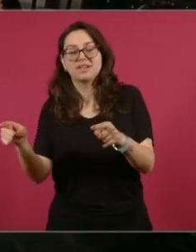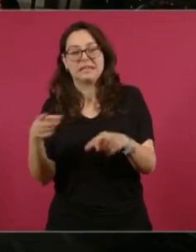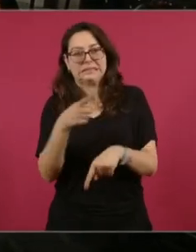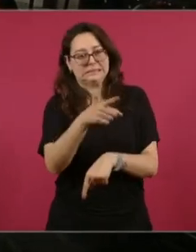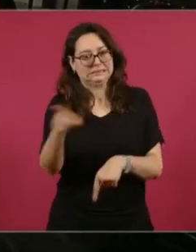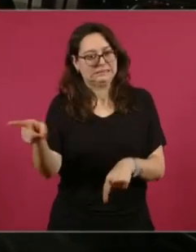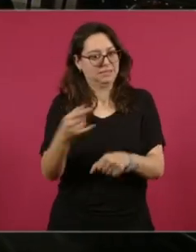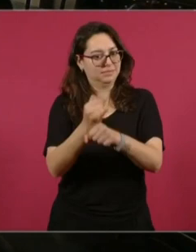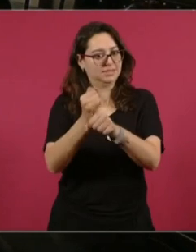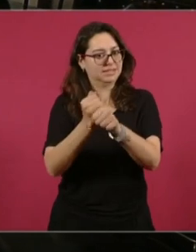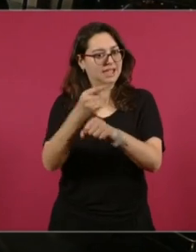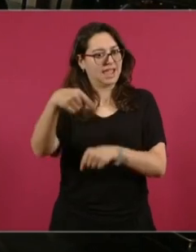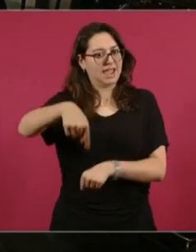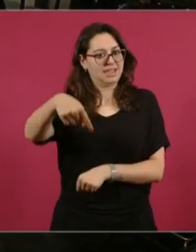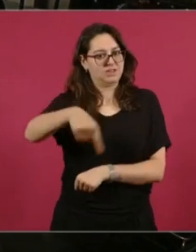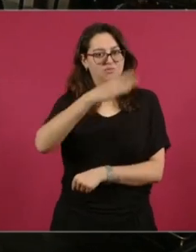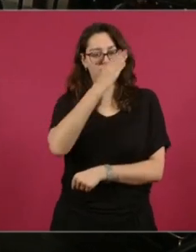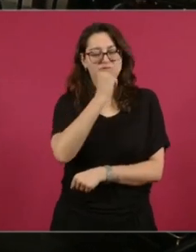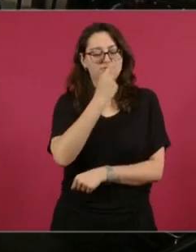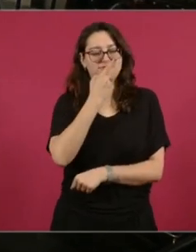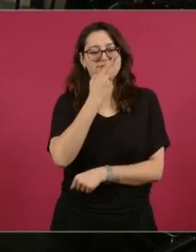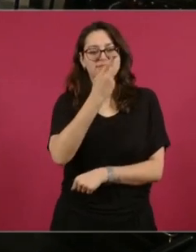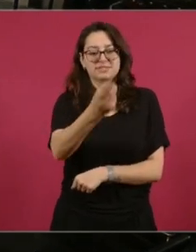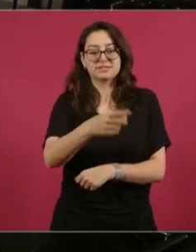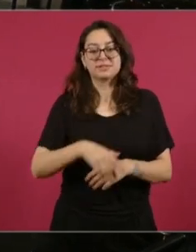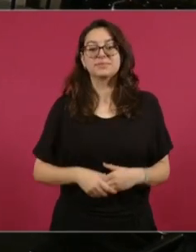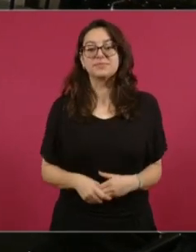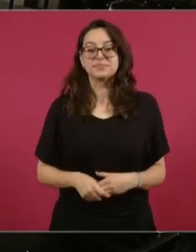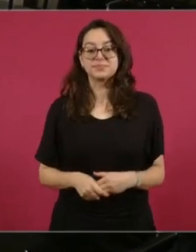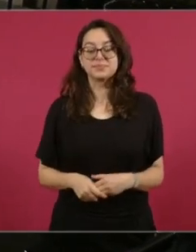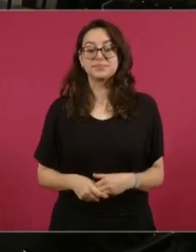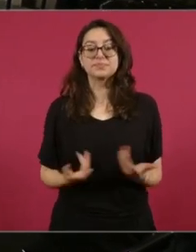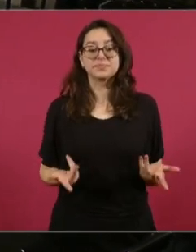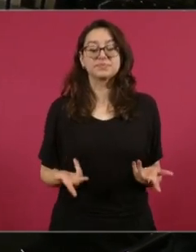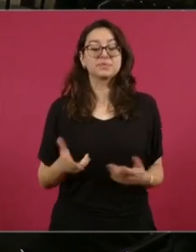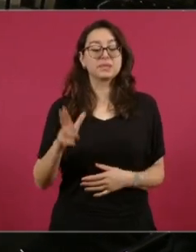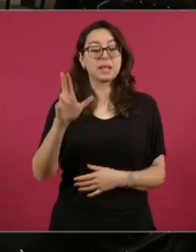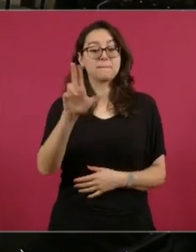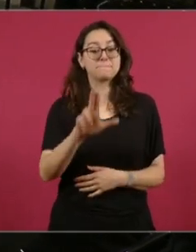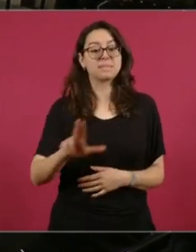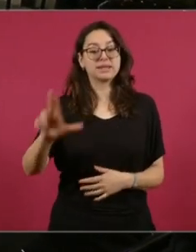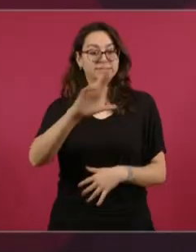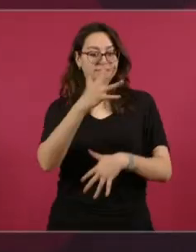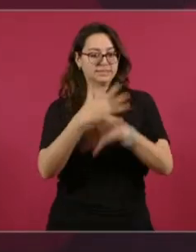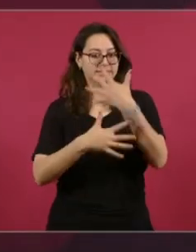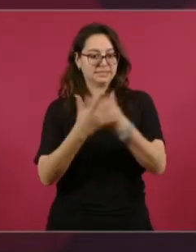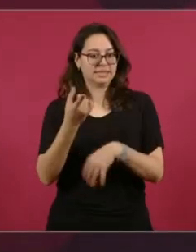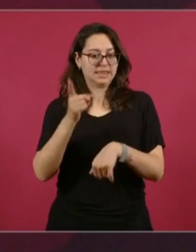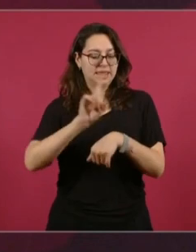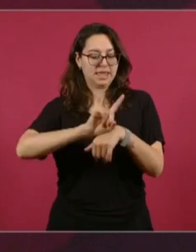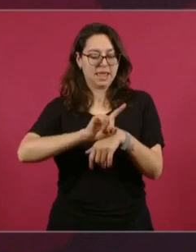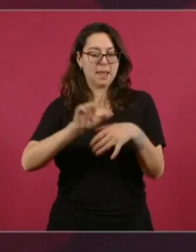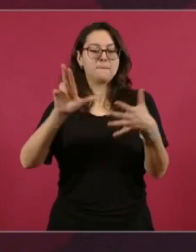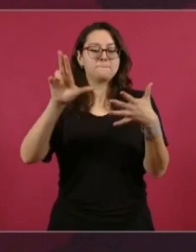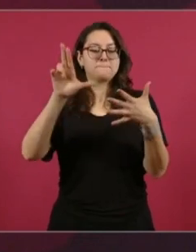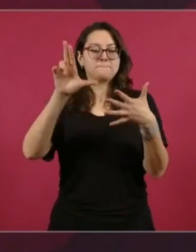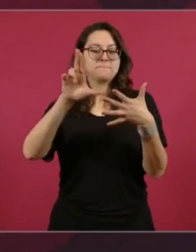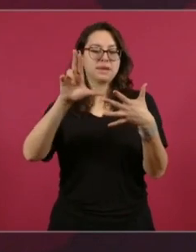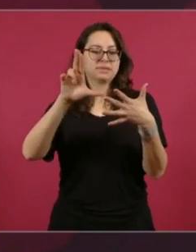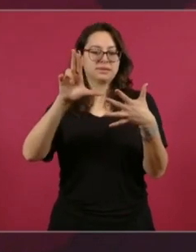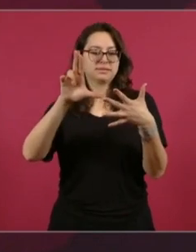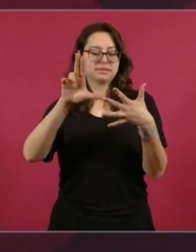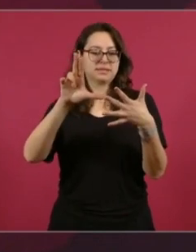a presentar, como lo hacemos los martes, cada 15 días, la